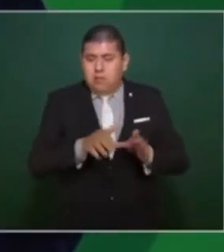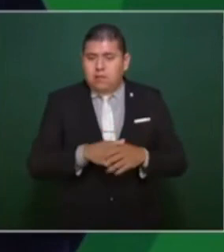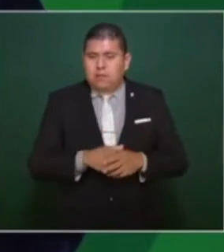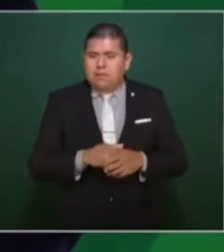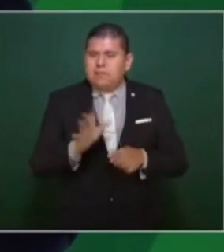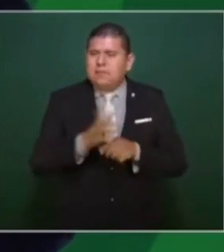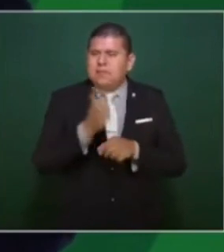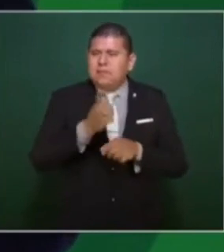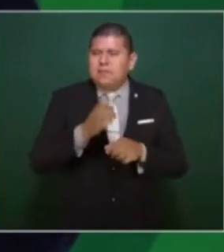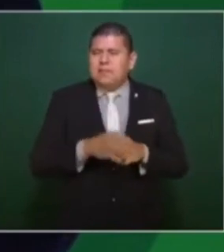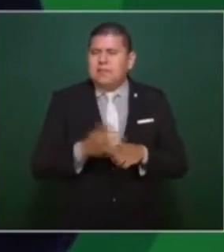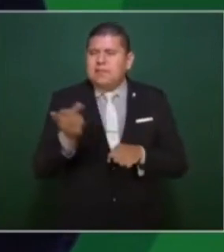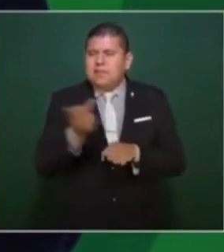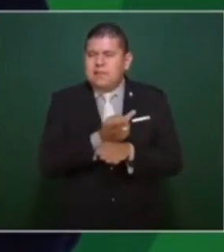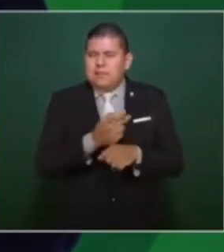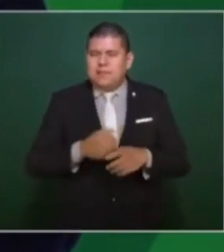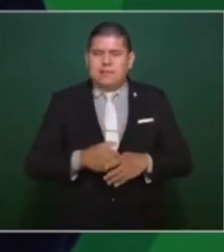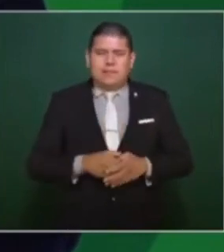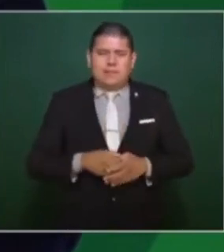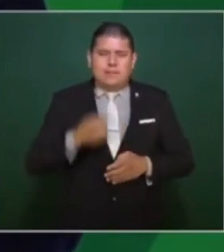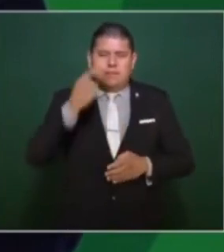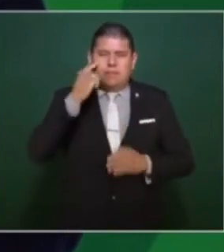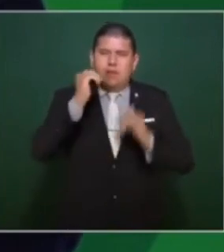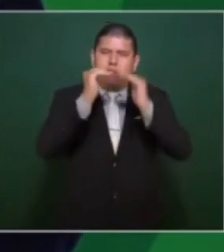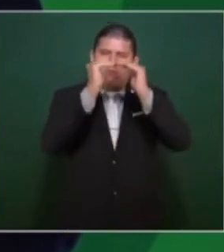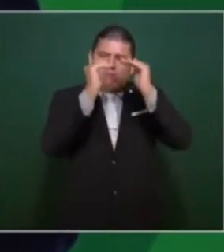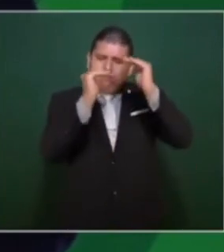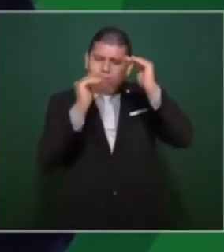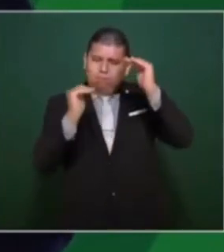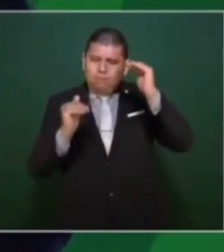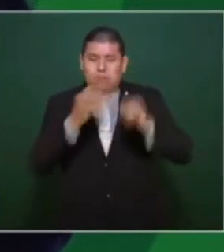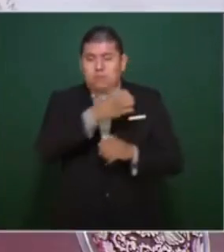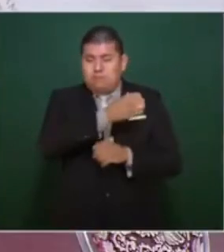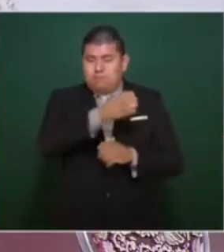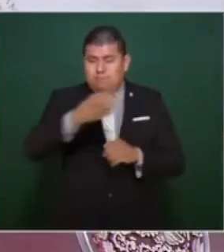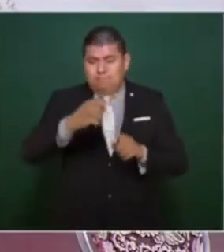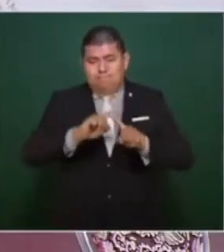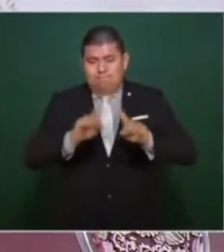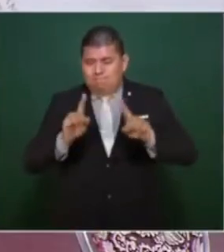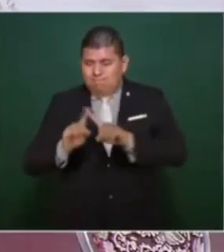porque en todo hay niveles.